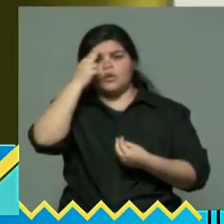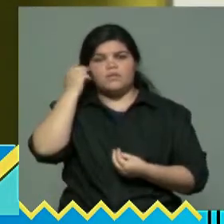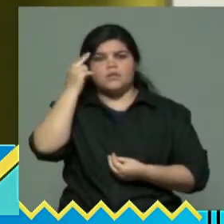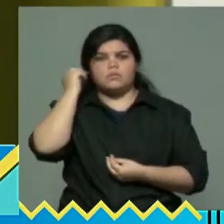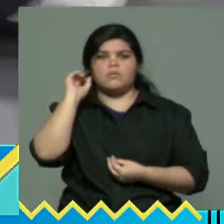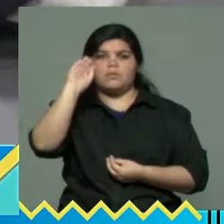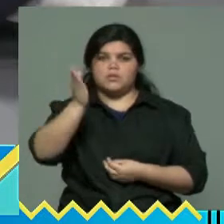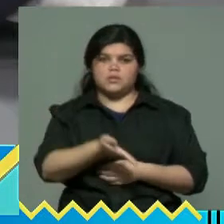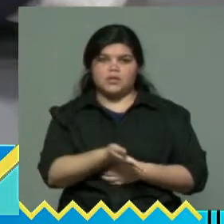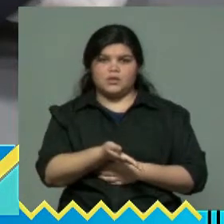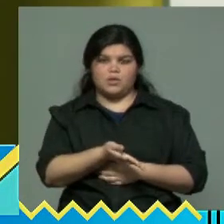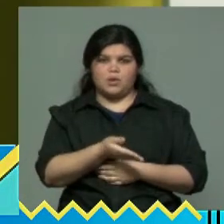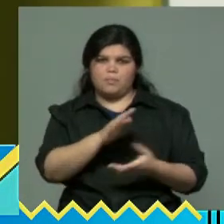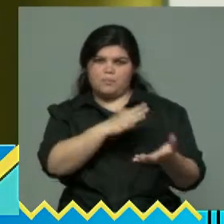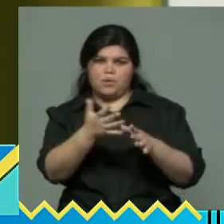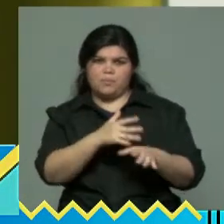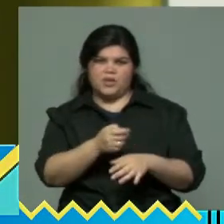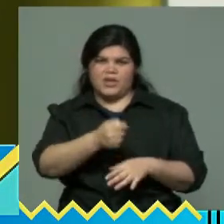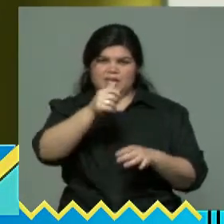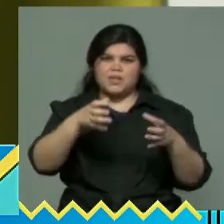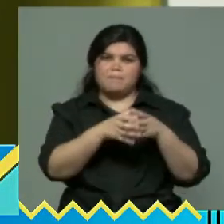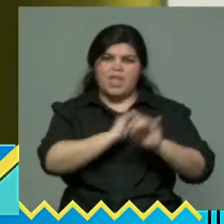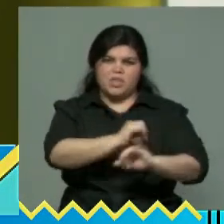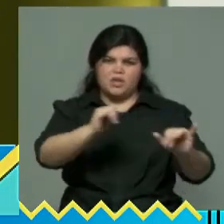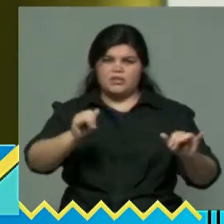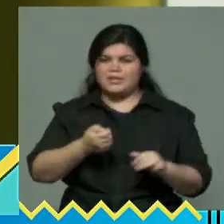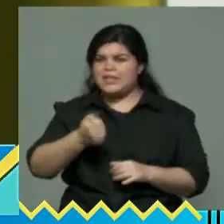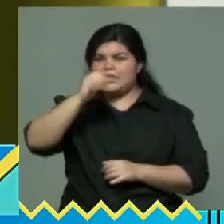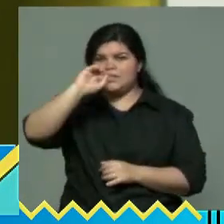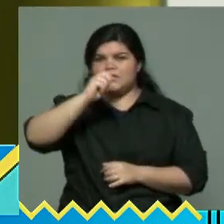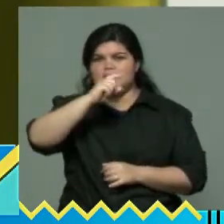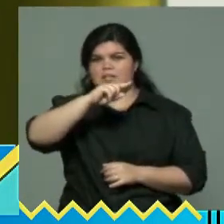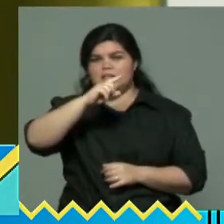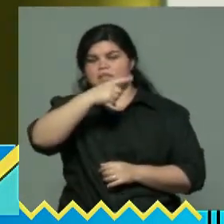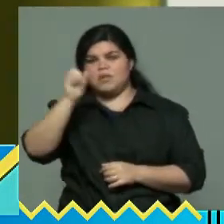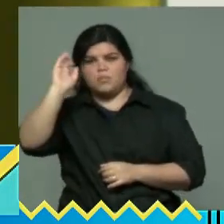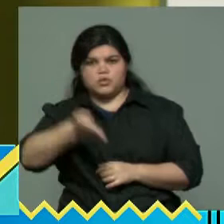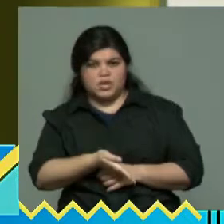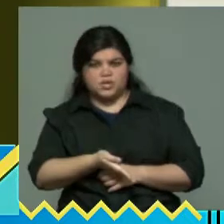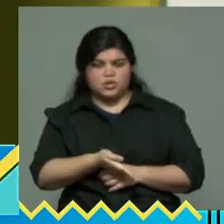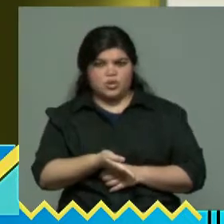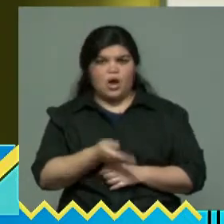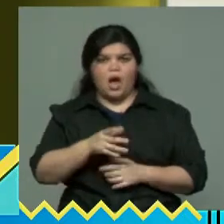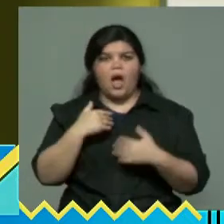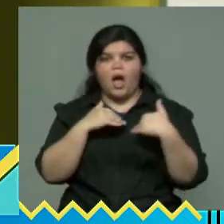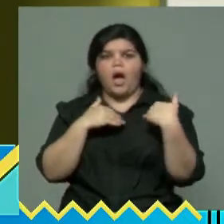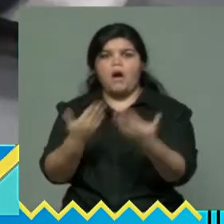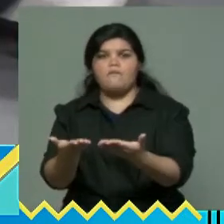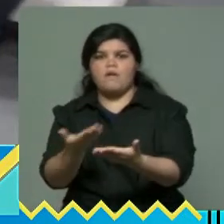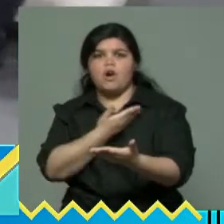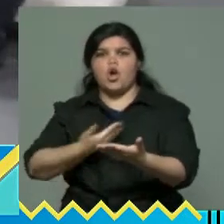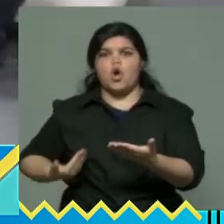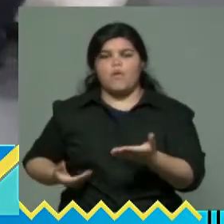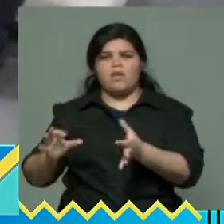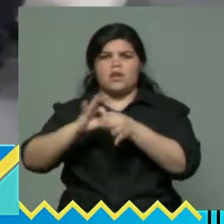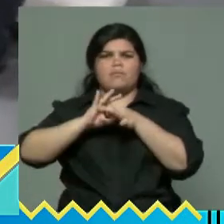dijiste 99 o más, casi un 100% se podría decir de los medios, que son funcionales al gobierno de turno. Para mí, absolutamente.